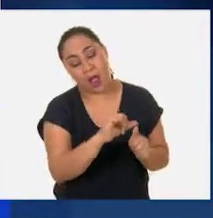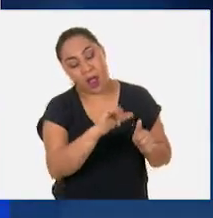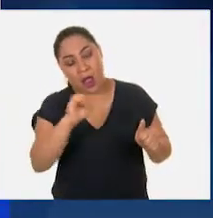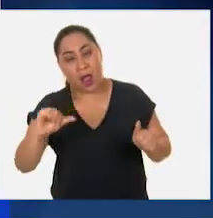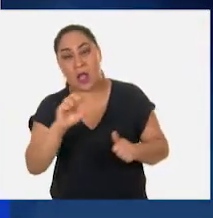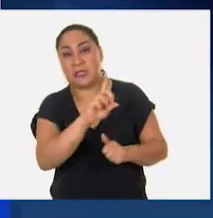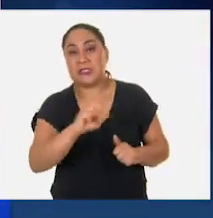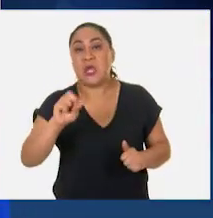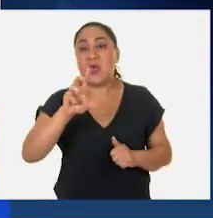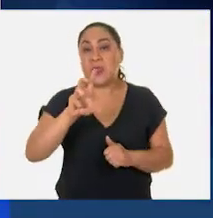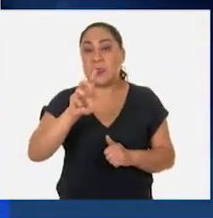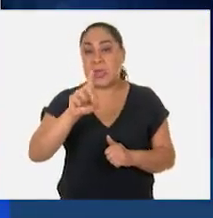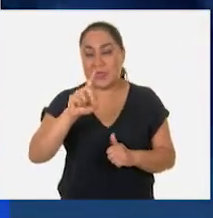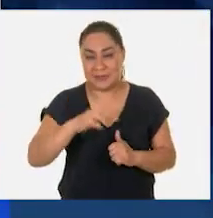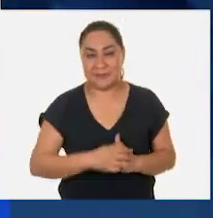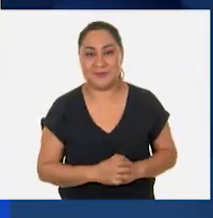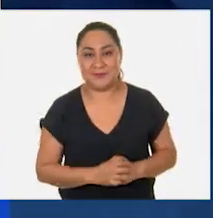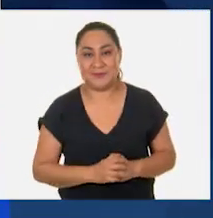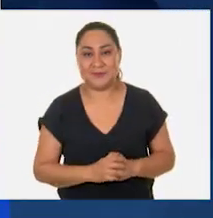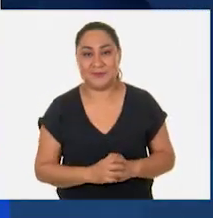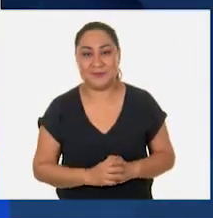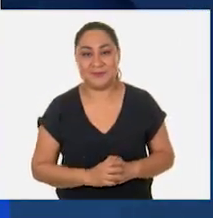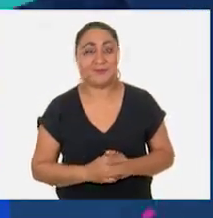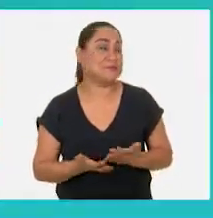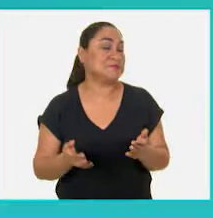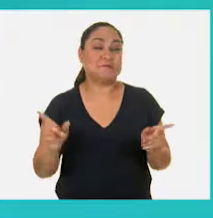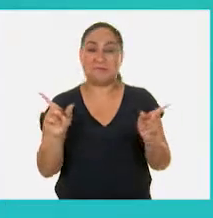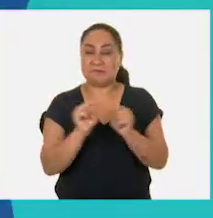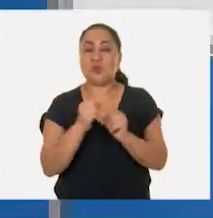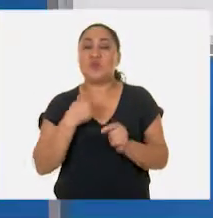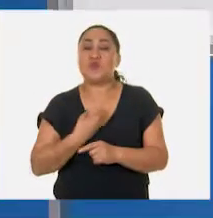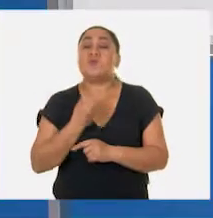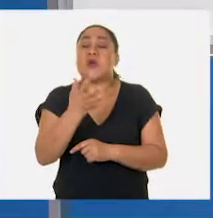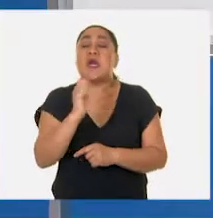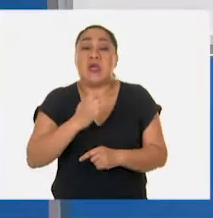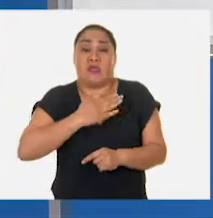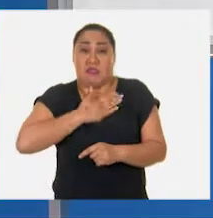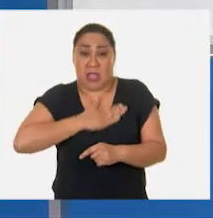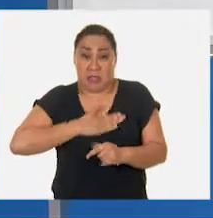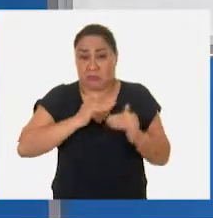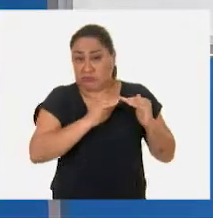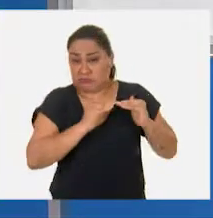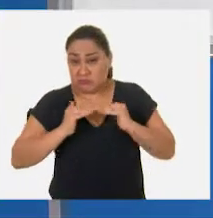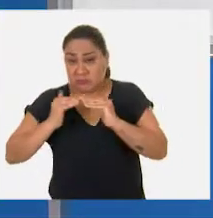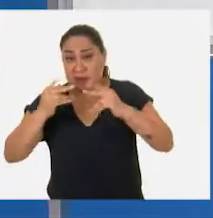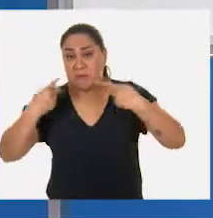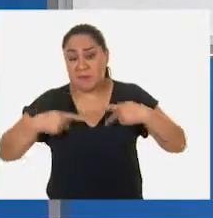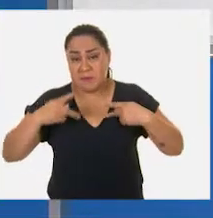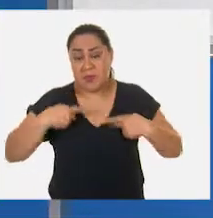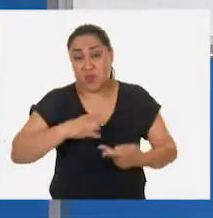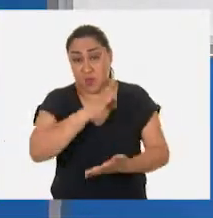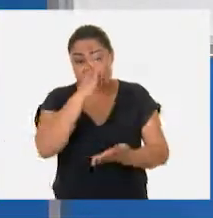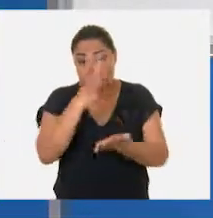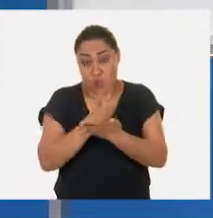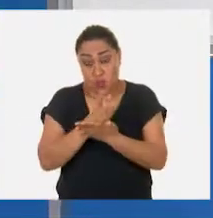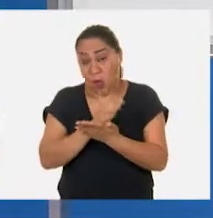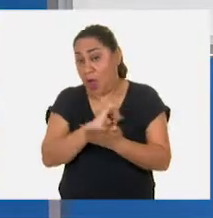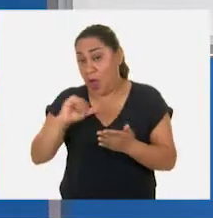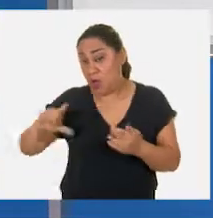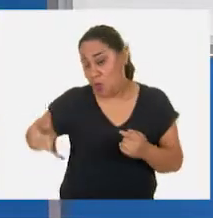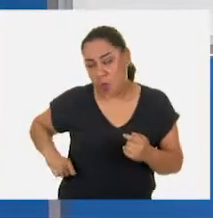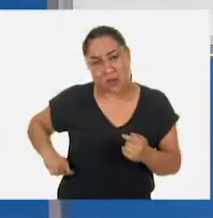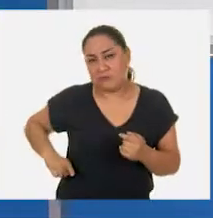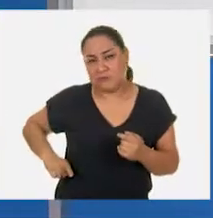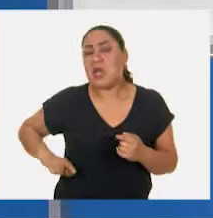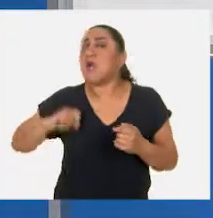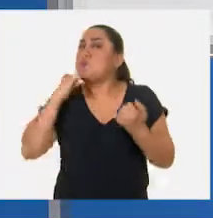130. Chéquenlo. Pues muy bien, solo me queda agregar que la democracia no solamente es un tipo de gobierno, también es una forma